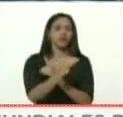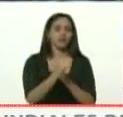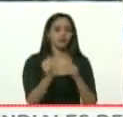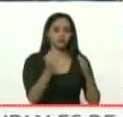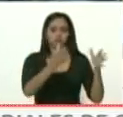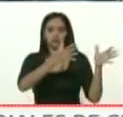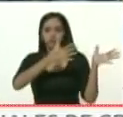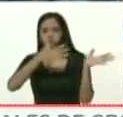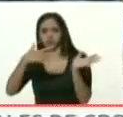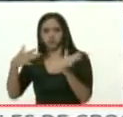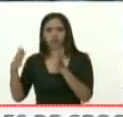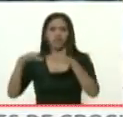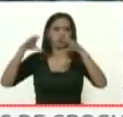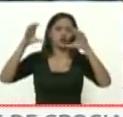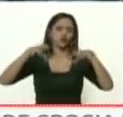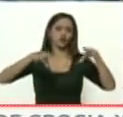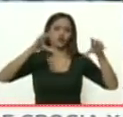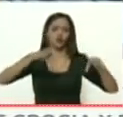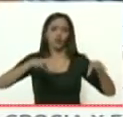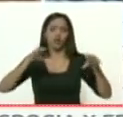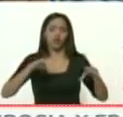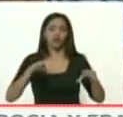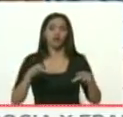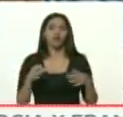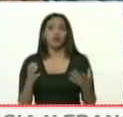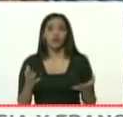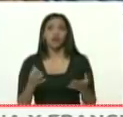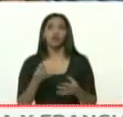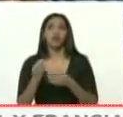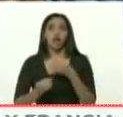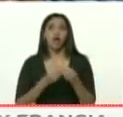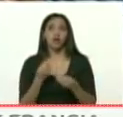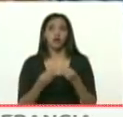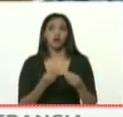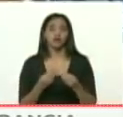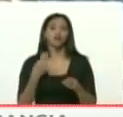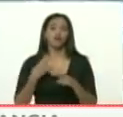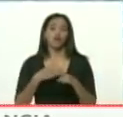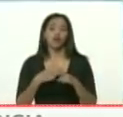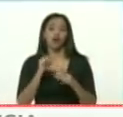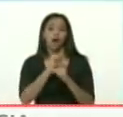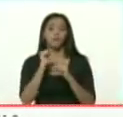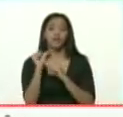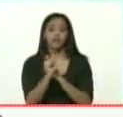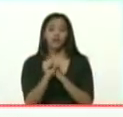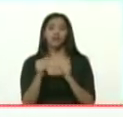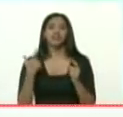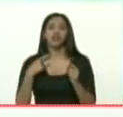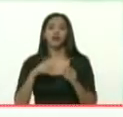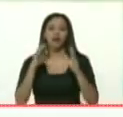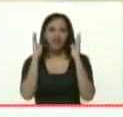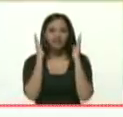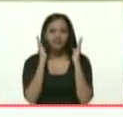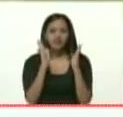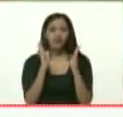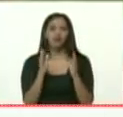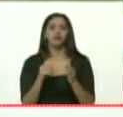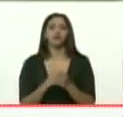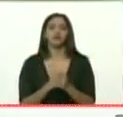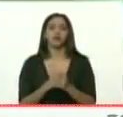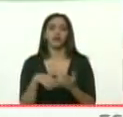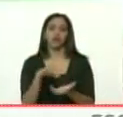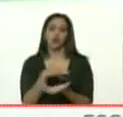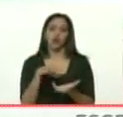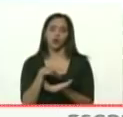en esta temporada lluviosa y que forman parte de una amenaza ambiental que tenemos que atender para evitar hechos que